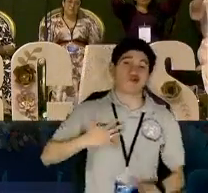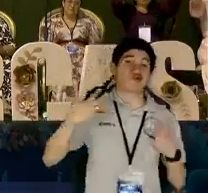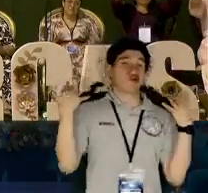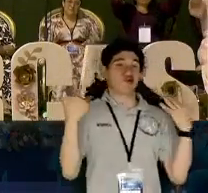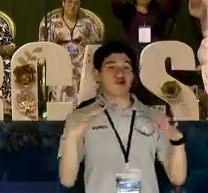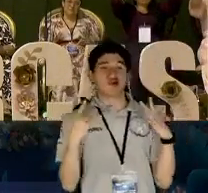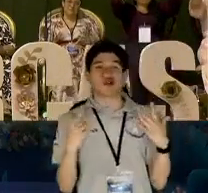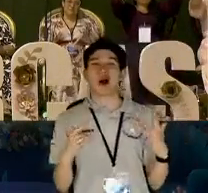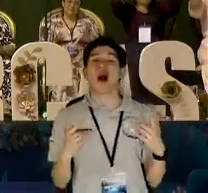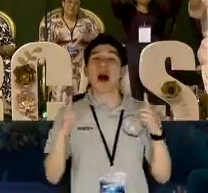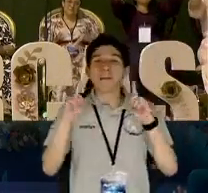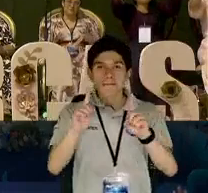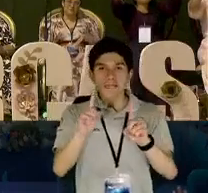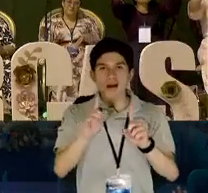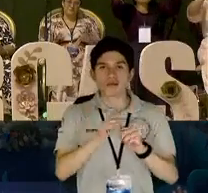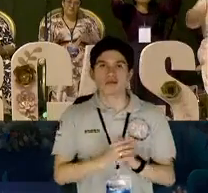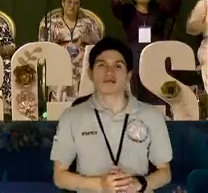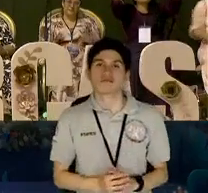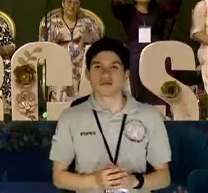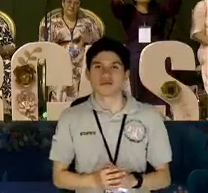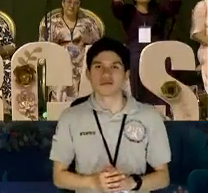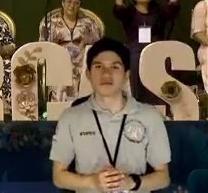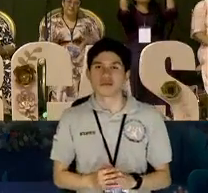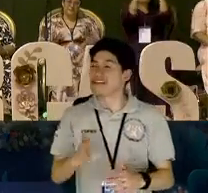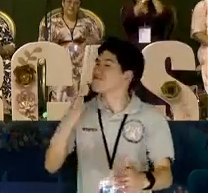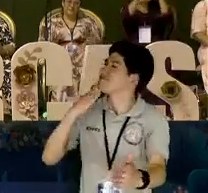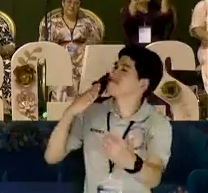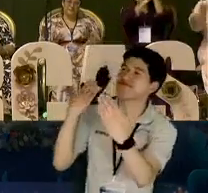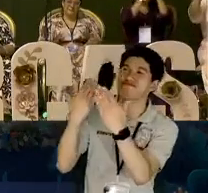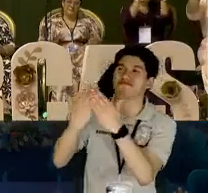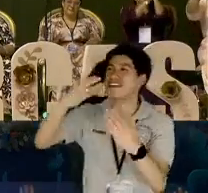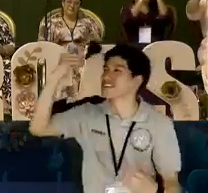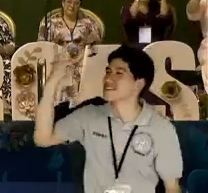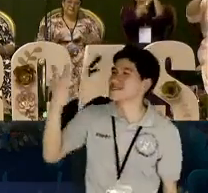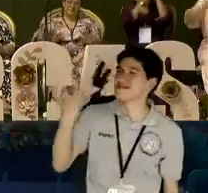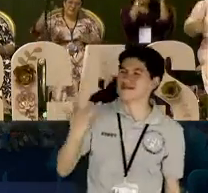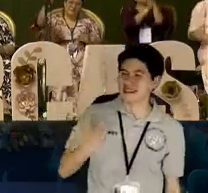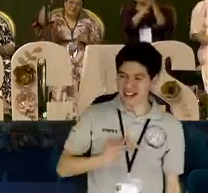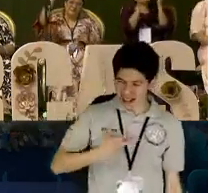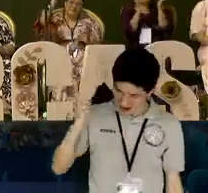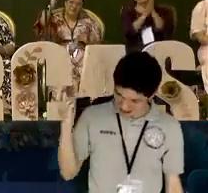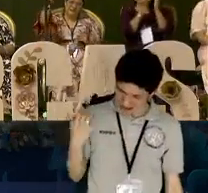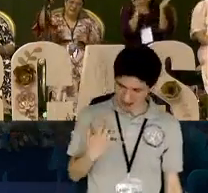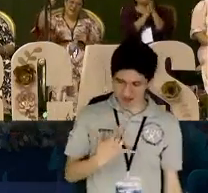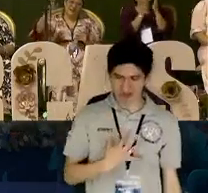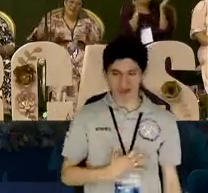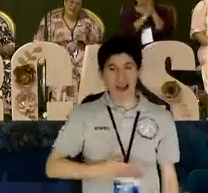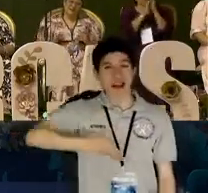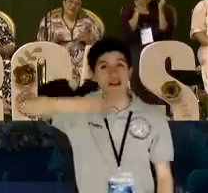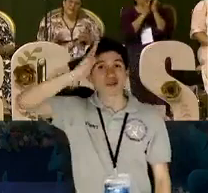pero solamente es por la gracia y la misericordia de Dios.